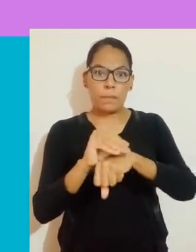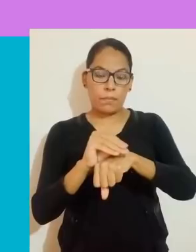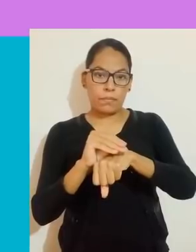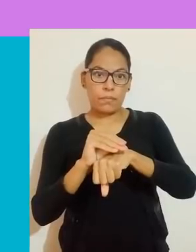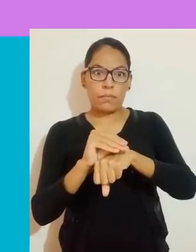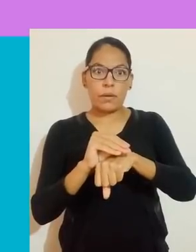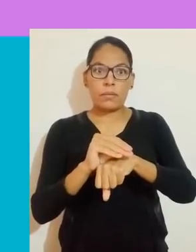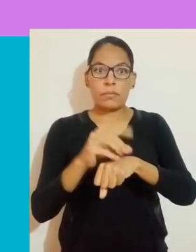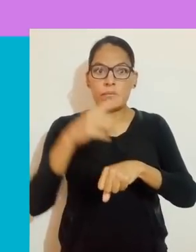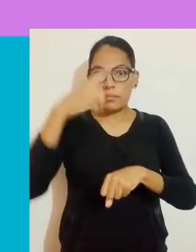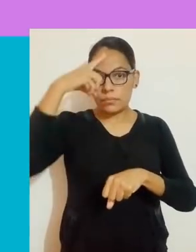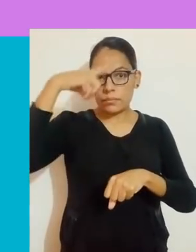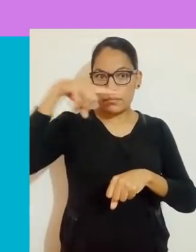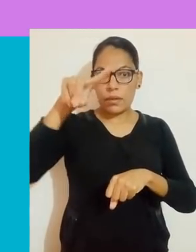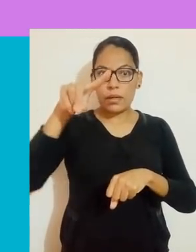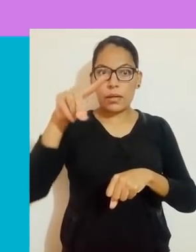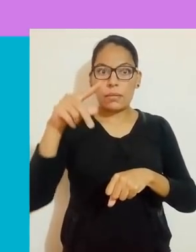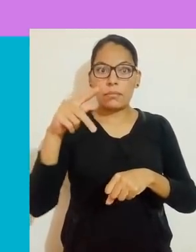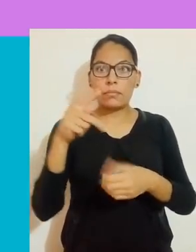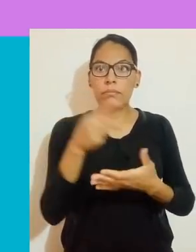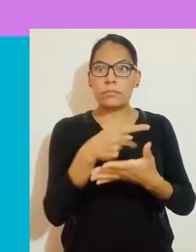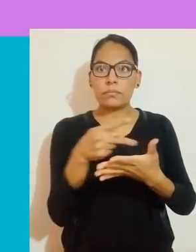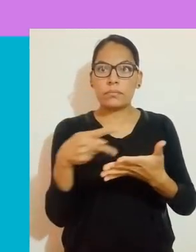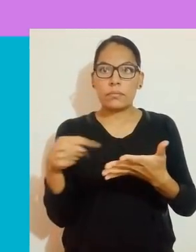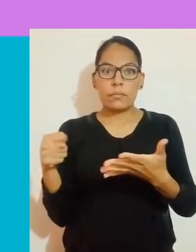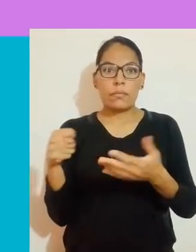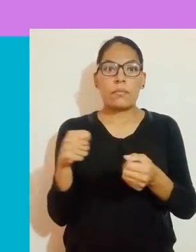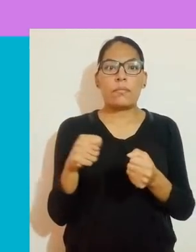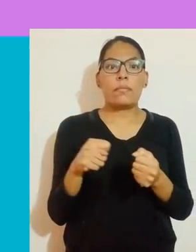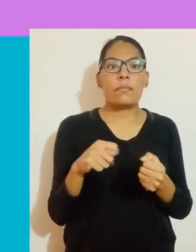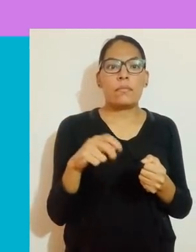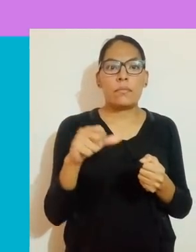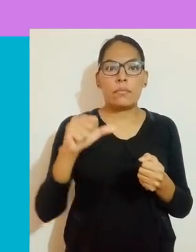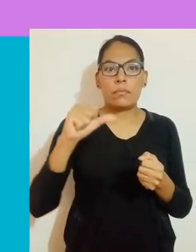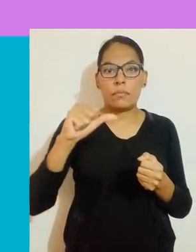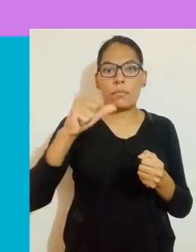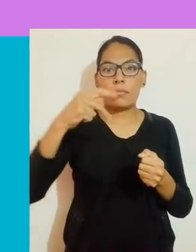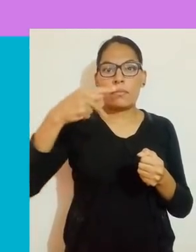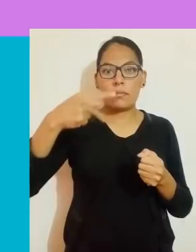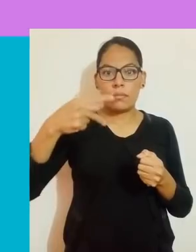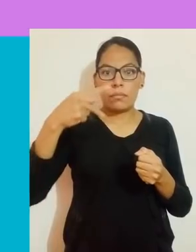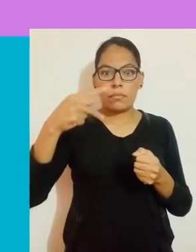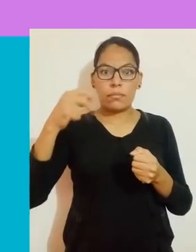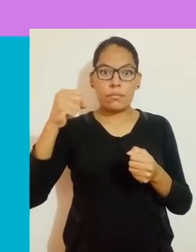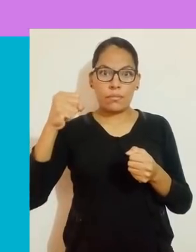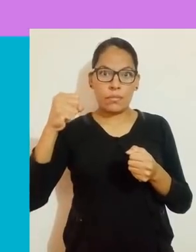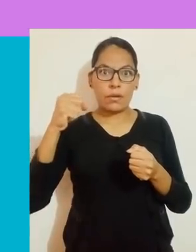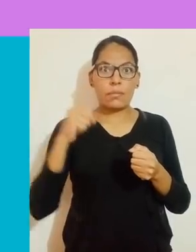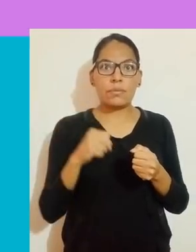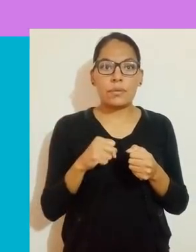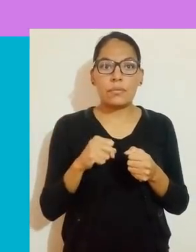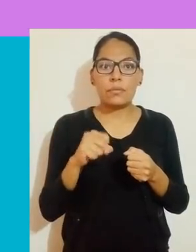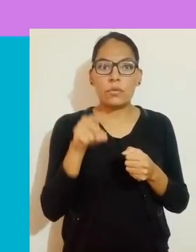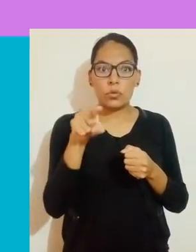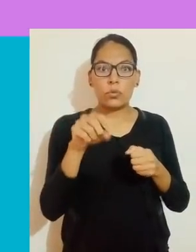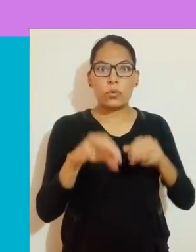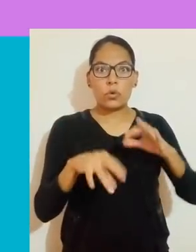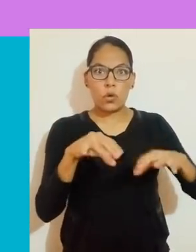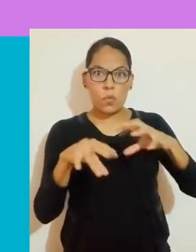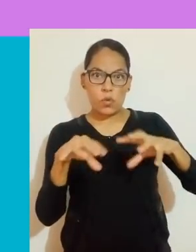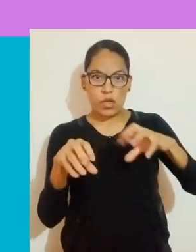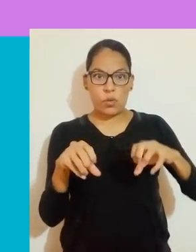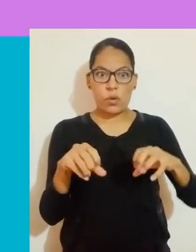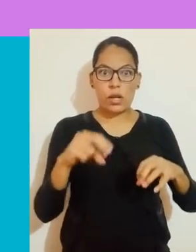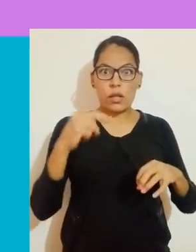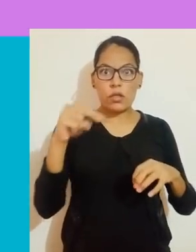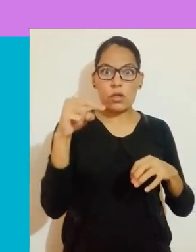o aplicaciones. Cuando estás en tu computadora se les llama programas, pero si lo haces desde tu